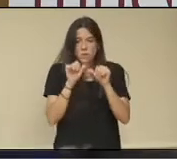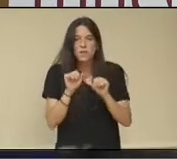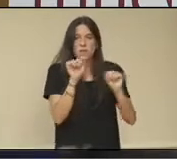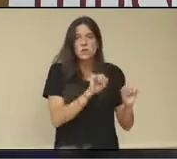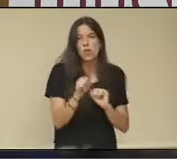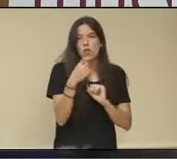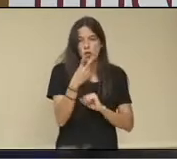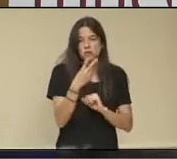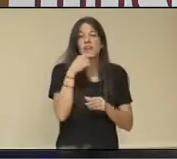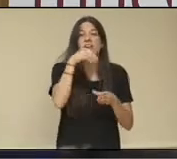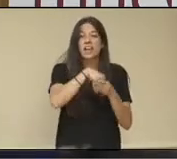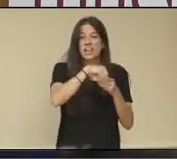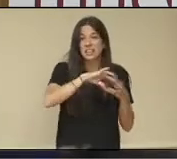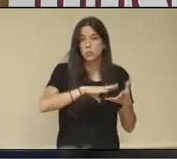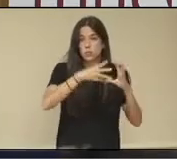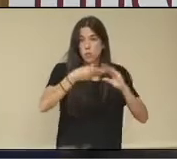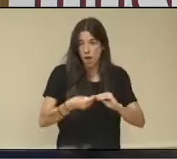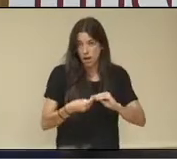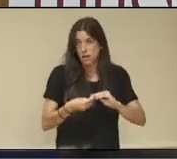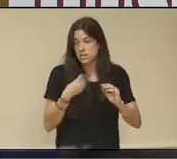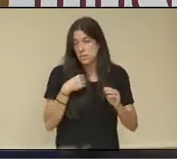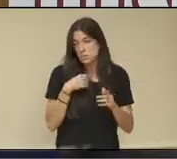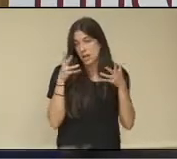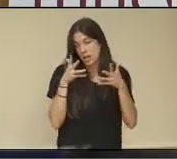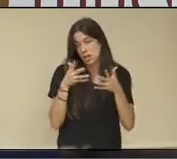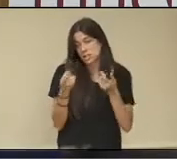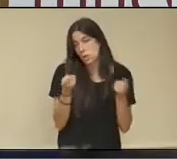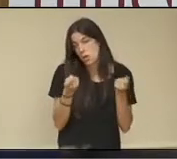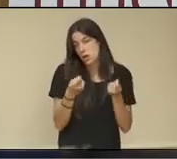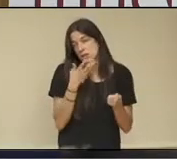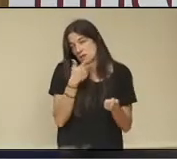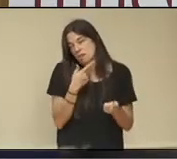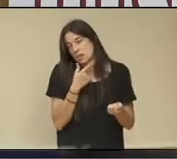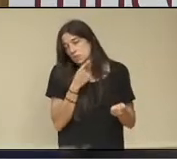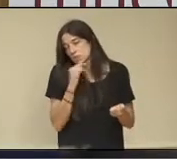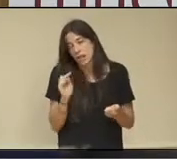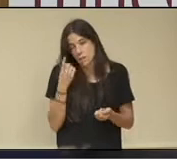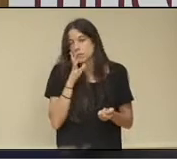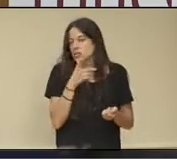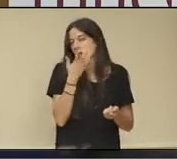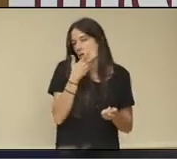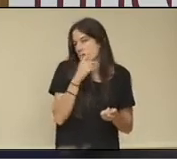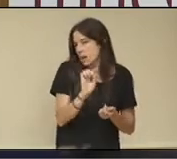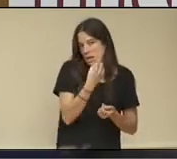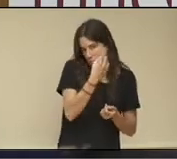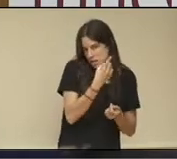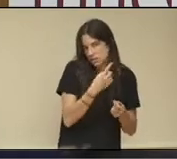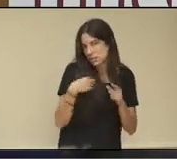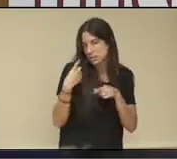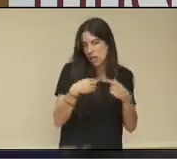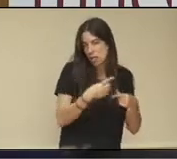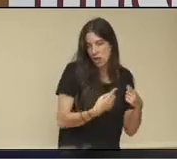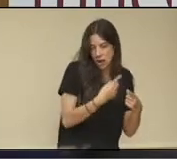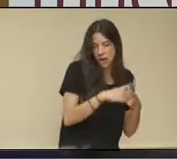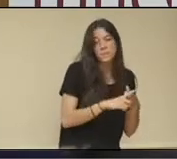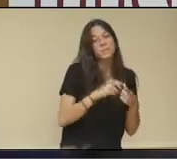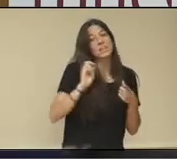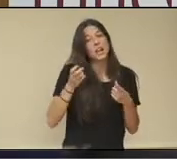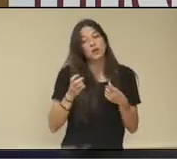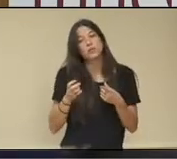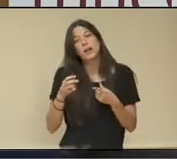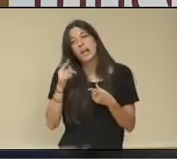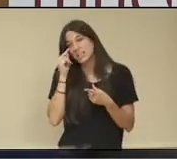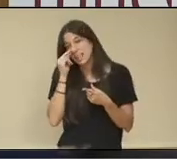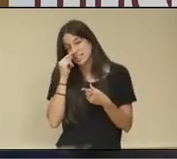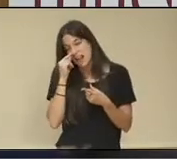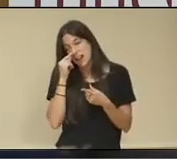la que las agencias reguladoras prefieren porque es la conocida, la más tradicional, y la intranasal, que